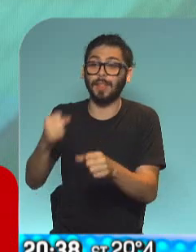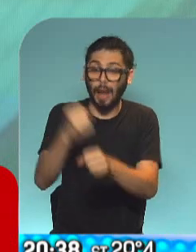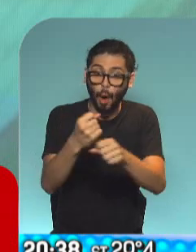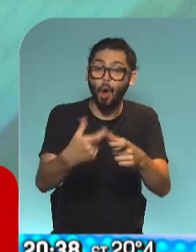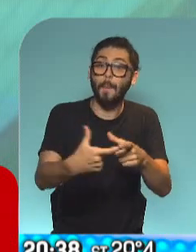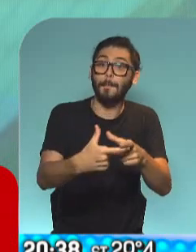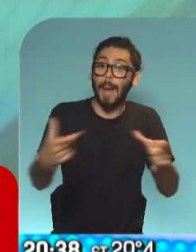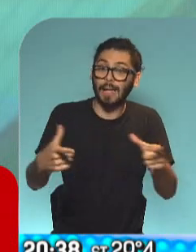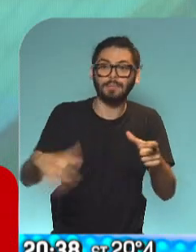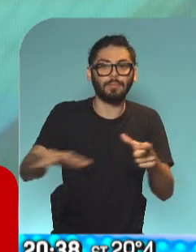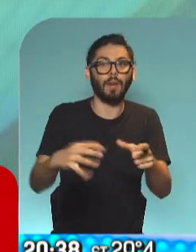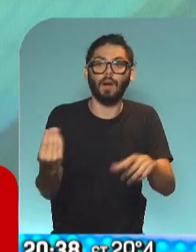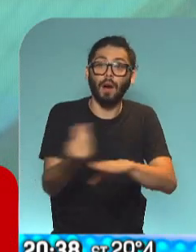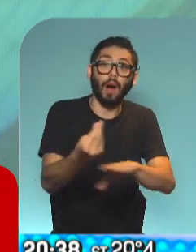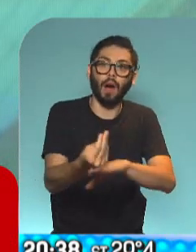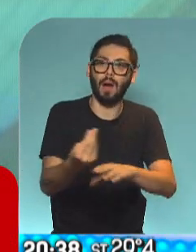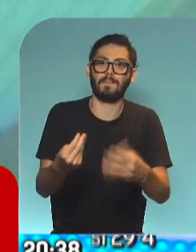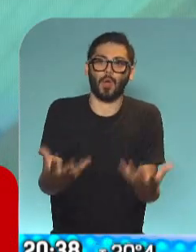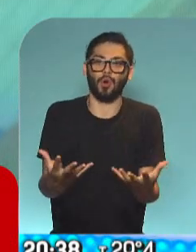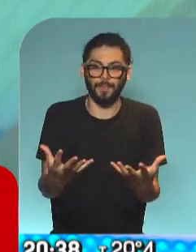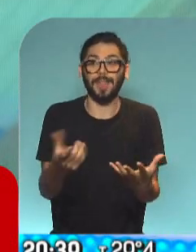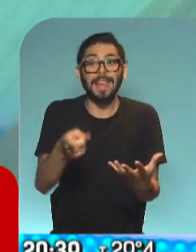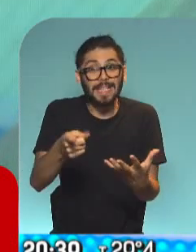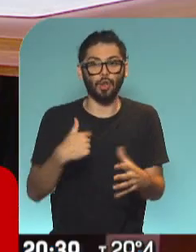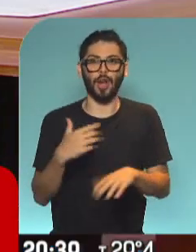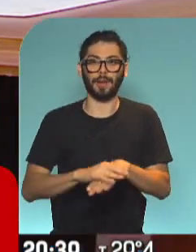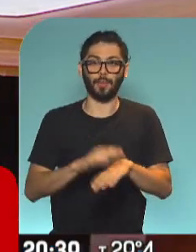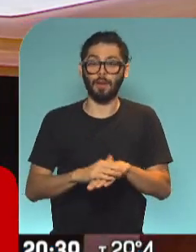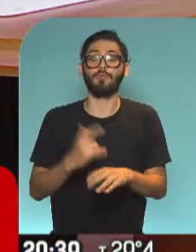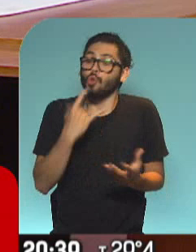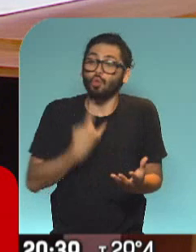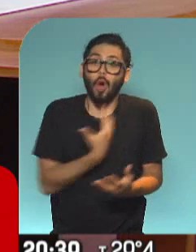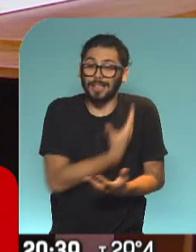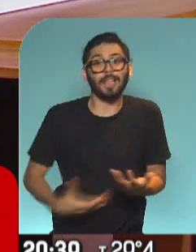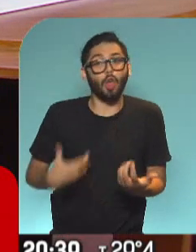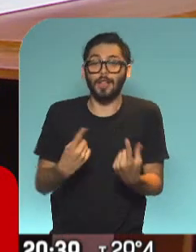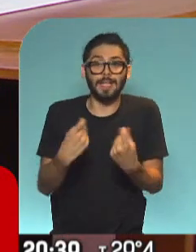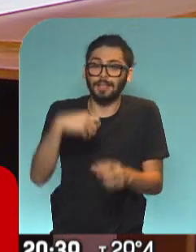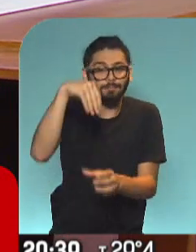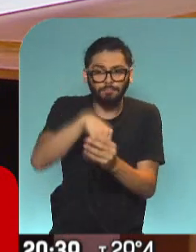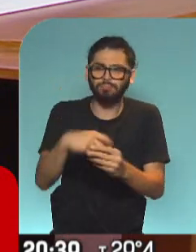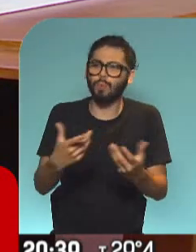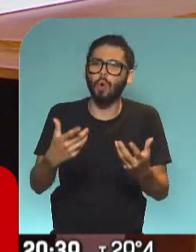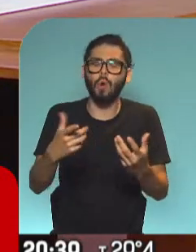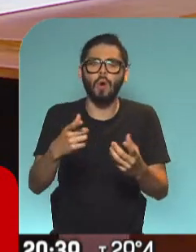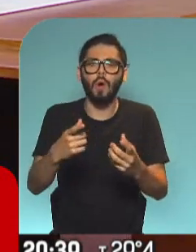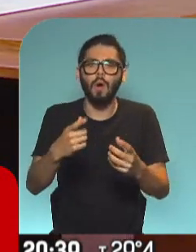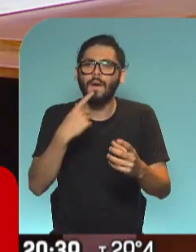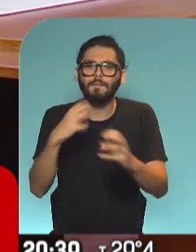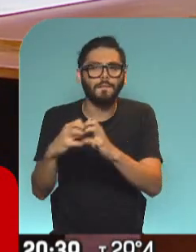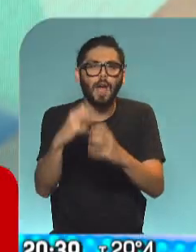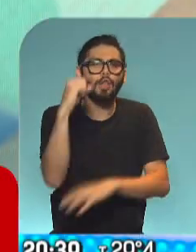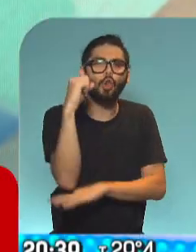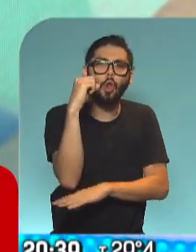nuestra responsabilidad, y eso también se hace desde un Estado activo, participando de la discusión de cómo la